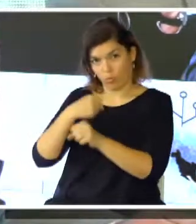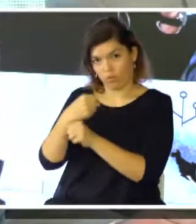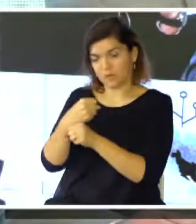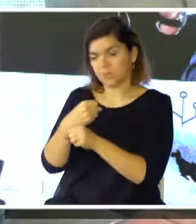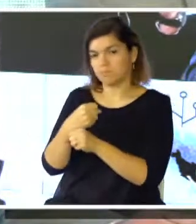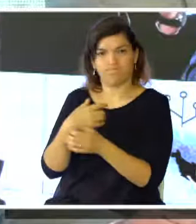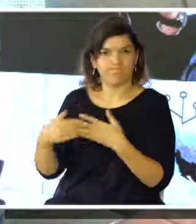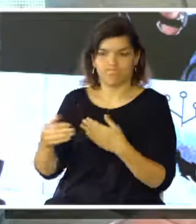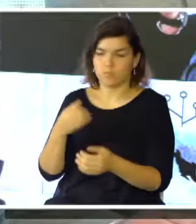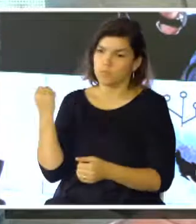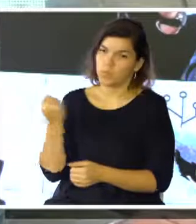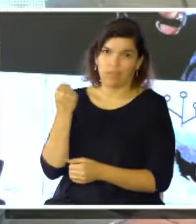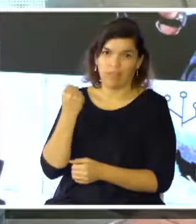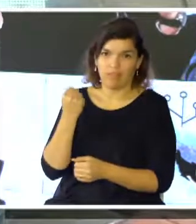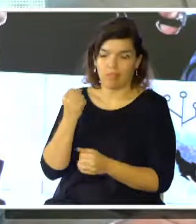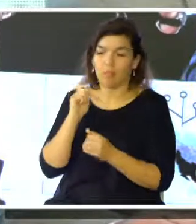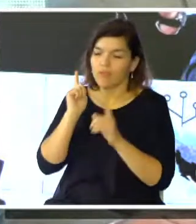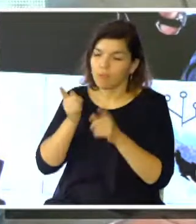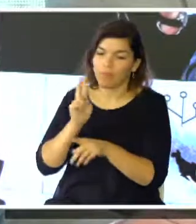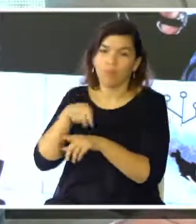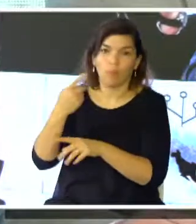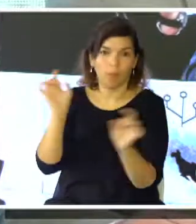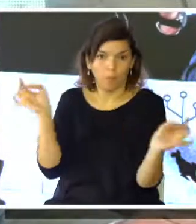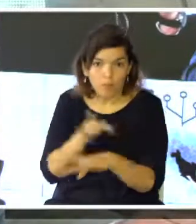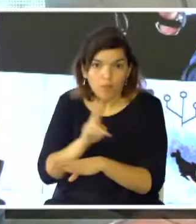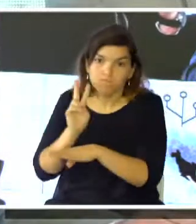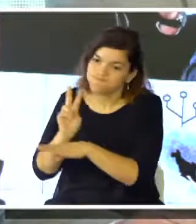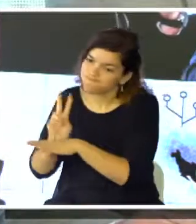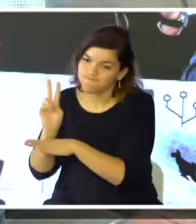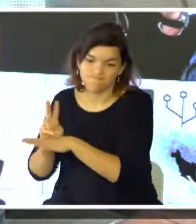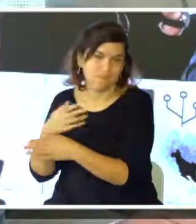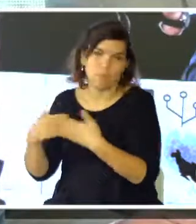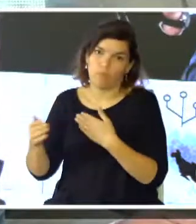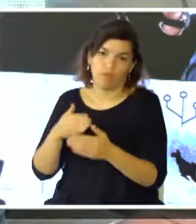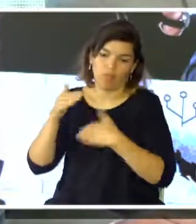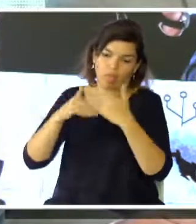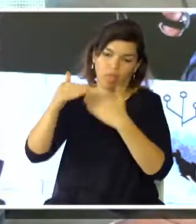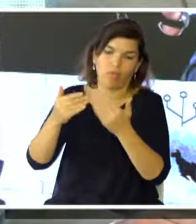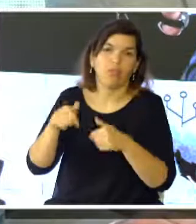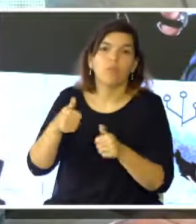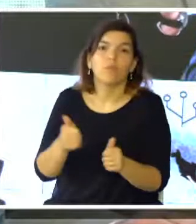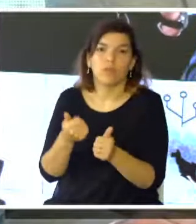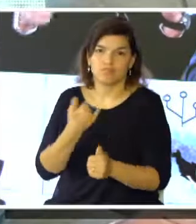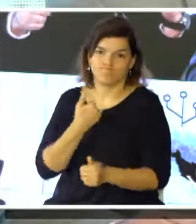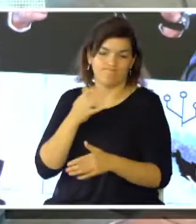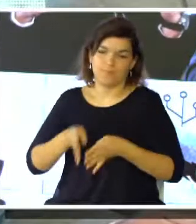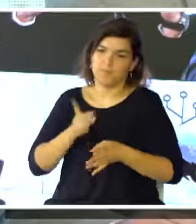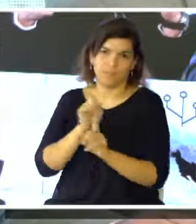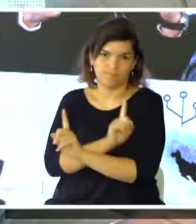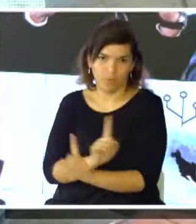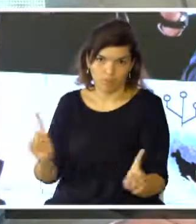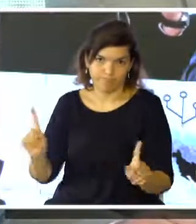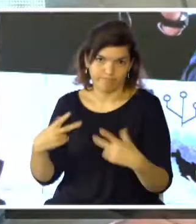importante como hacer las obras es hacer el mantenimiento pues si no se hace el mantenimiento por más que uno haga obras las cosas no van a funcionar